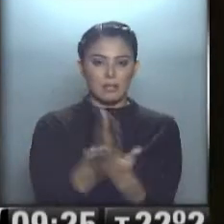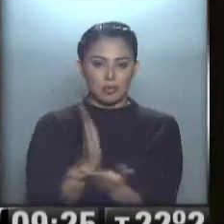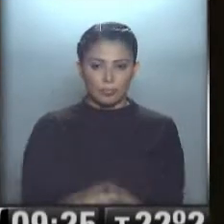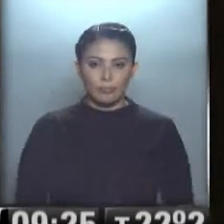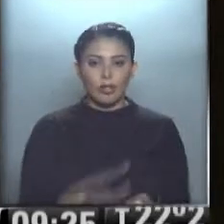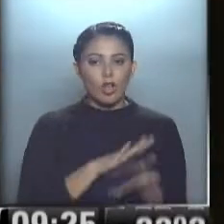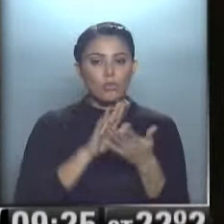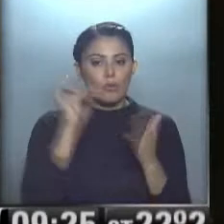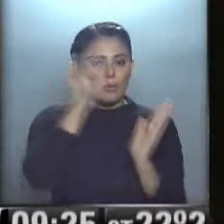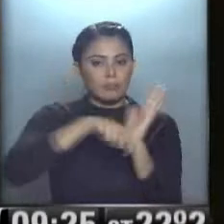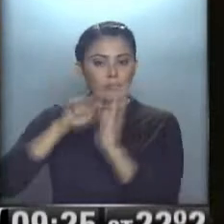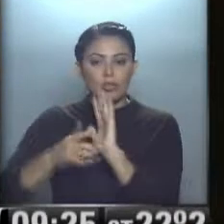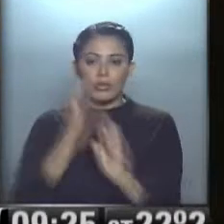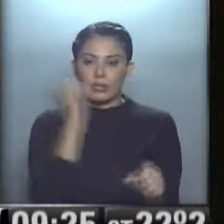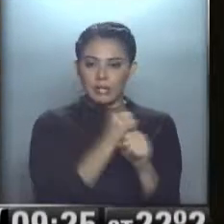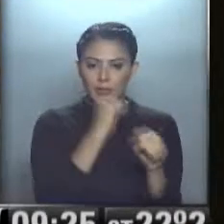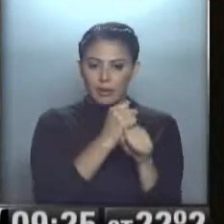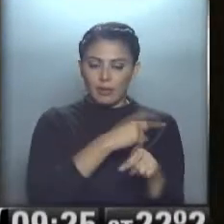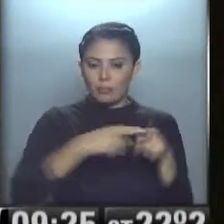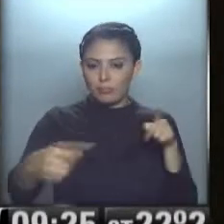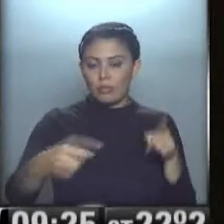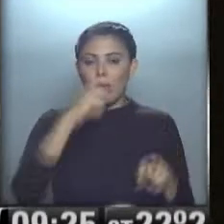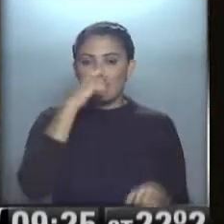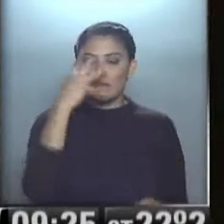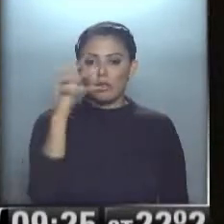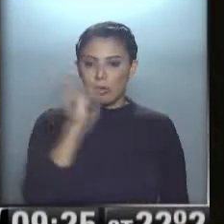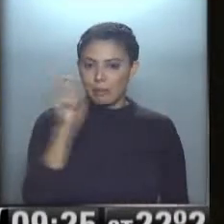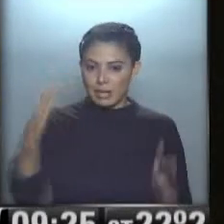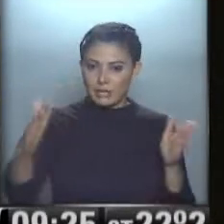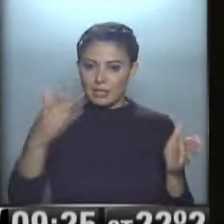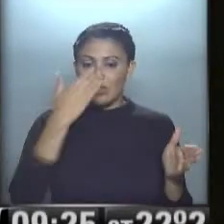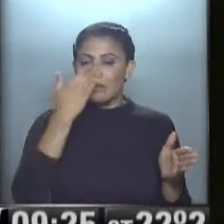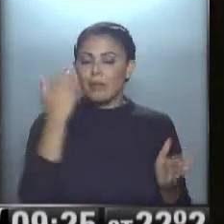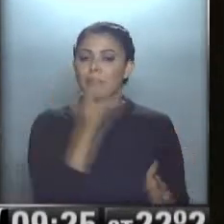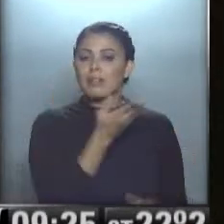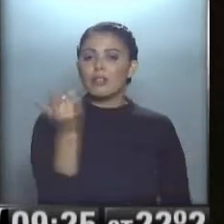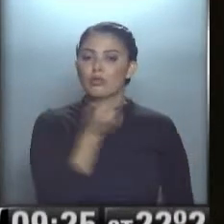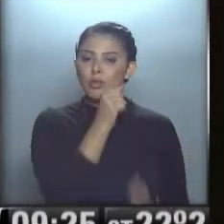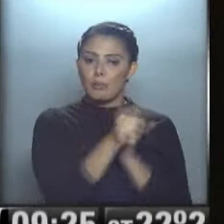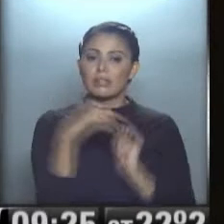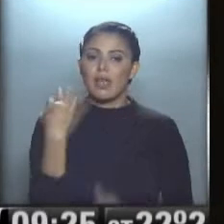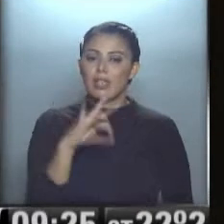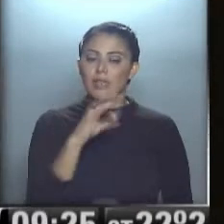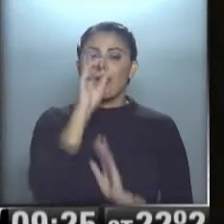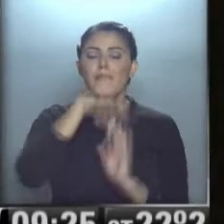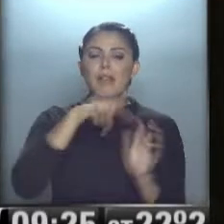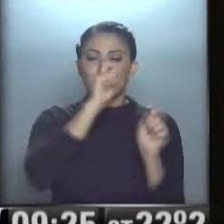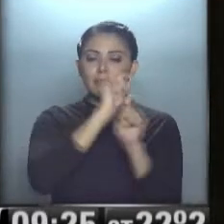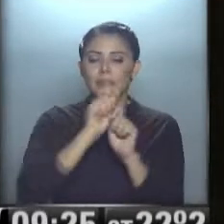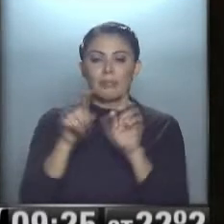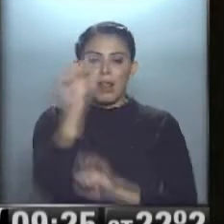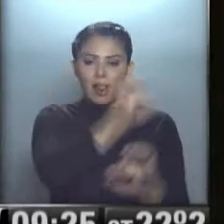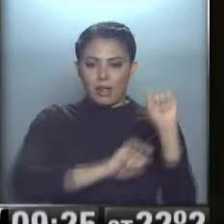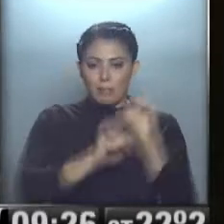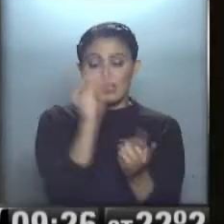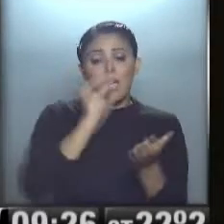nuevos acuerdos de operación tendrán una vigencia de 24 meses y exigen a las empresas presentar planes de mantenimiento y limpieza,